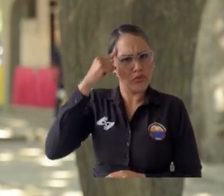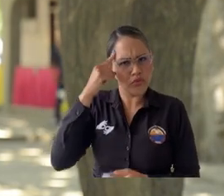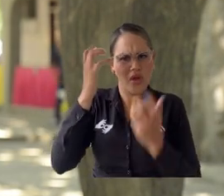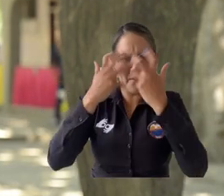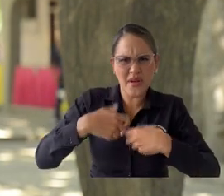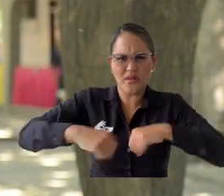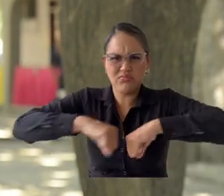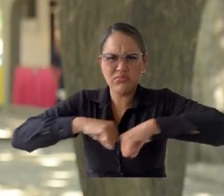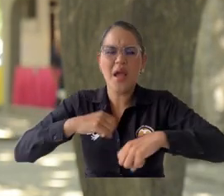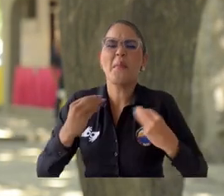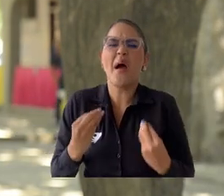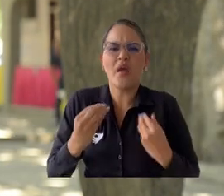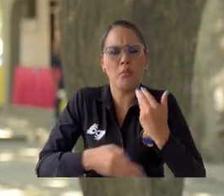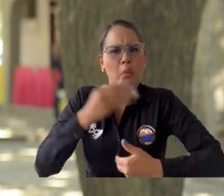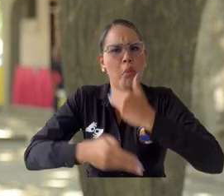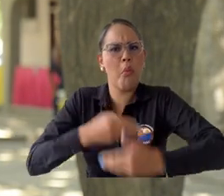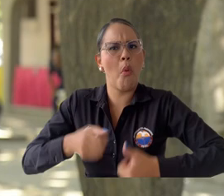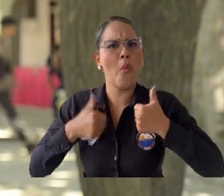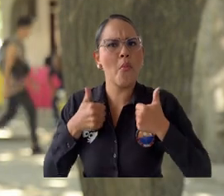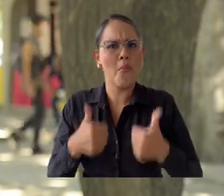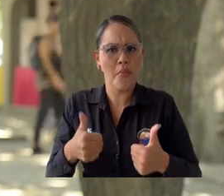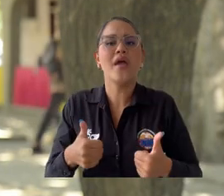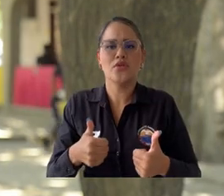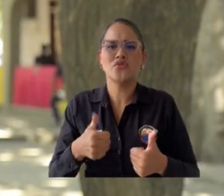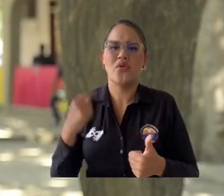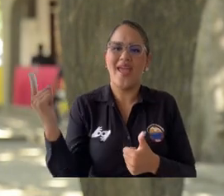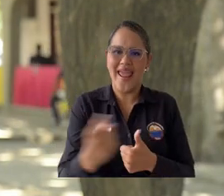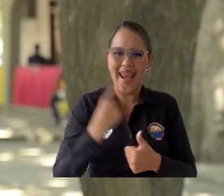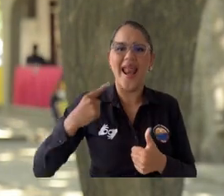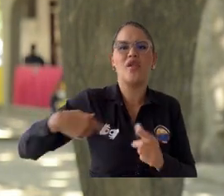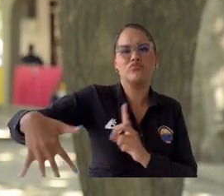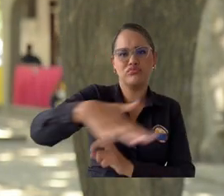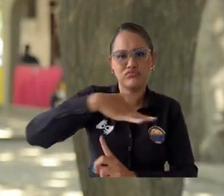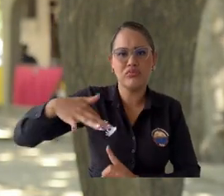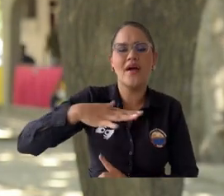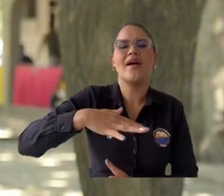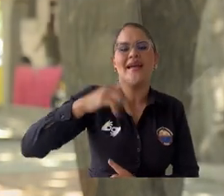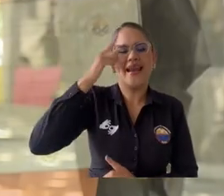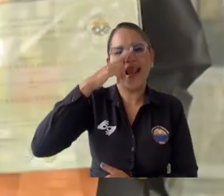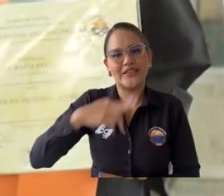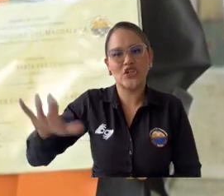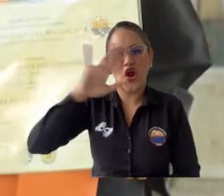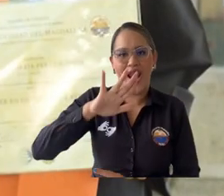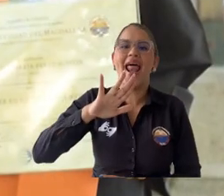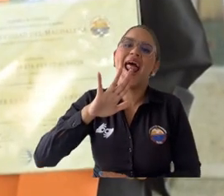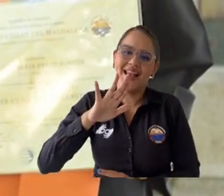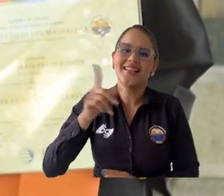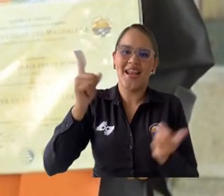lógicamente, un mejor desarrollo de la organización y, lógicamente, del contexto regional y nacional?